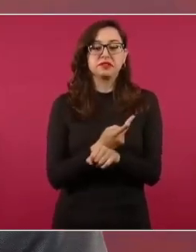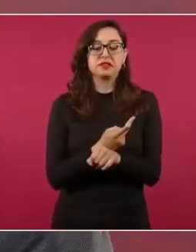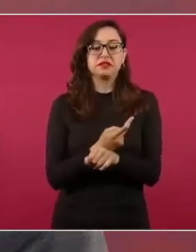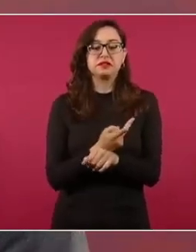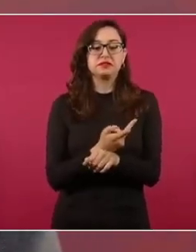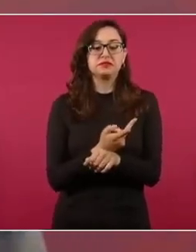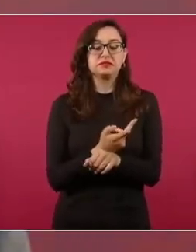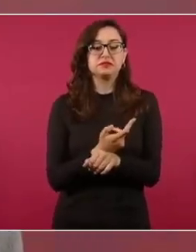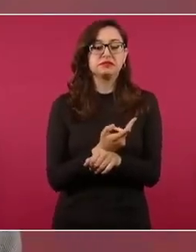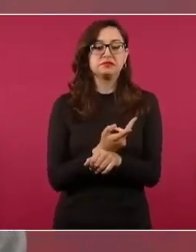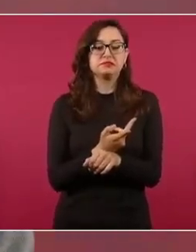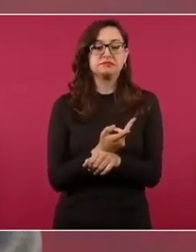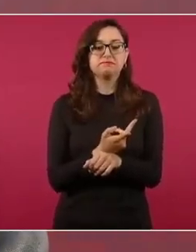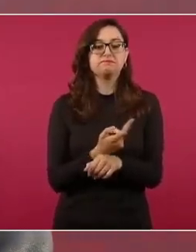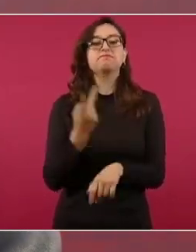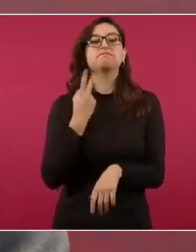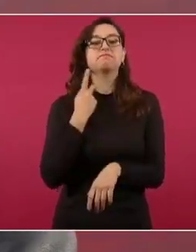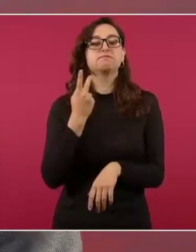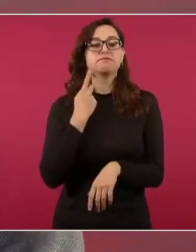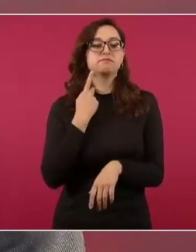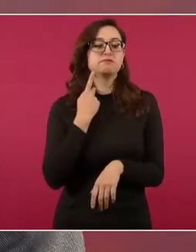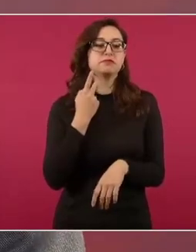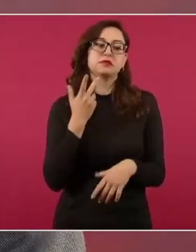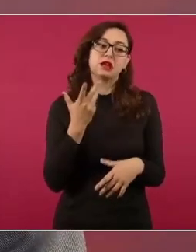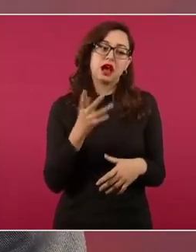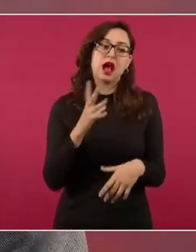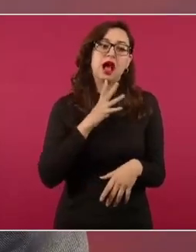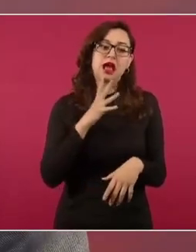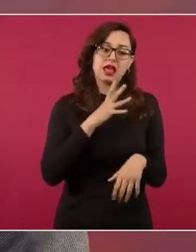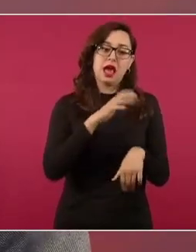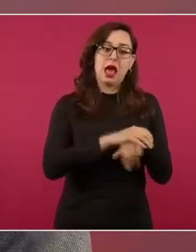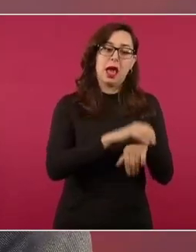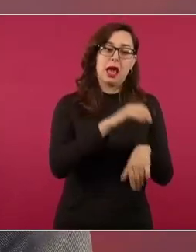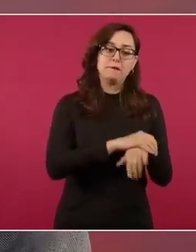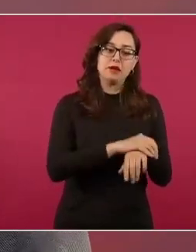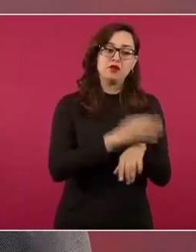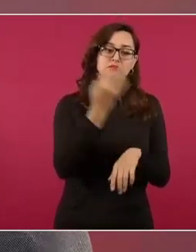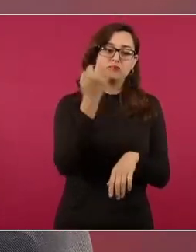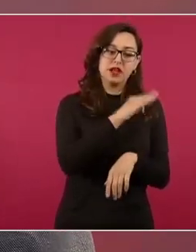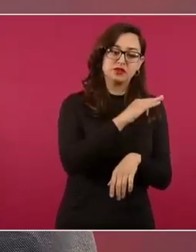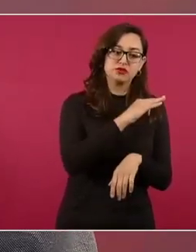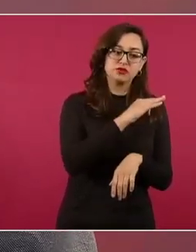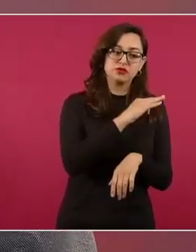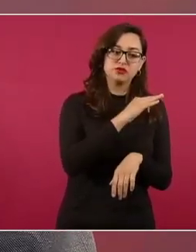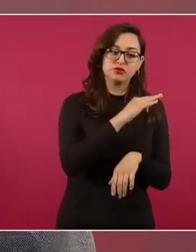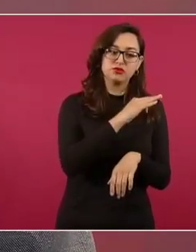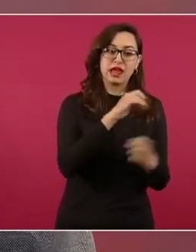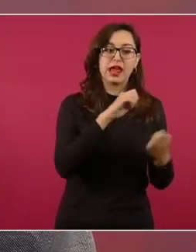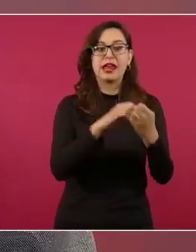política amigos de mentira y enemigos de verdad.